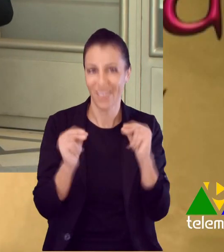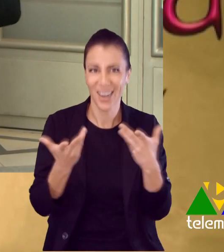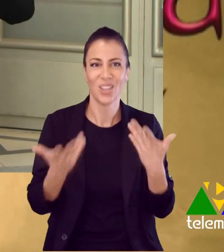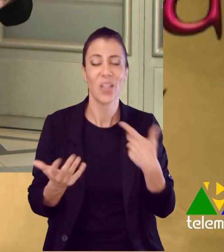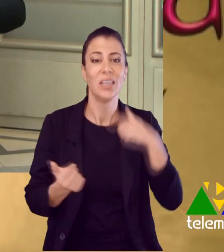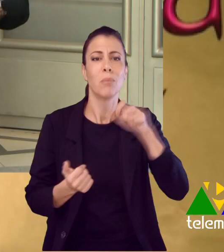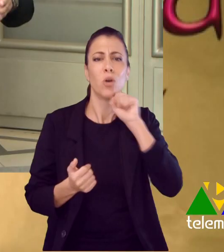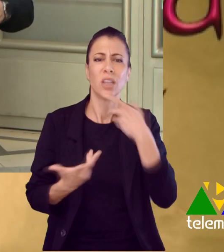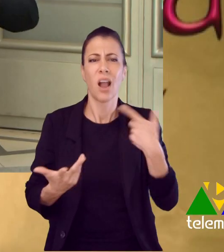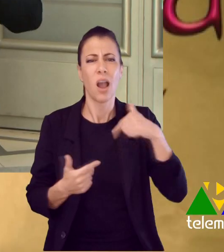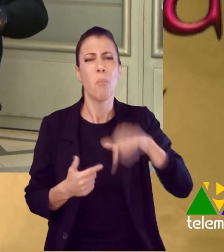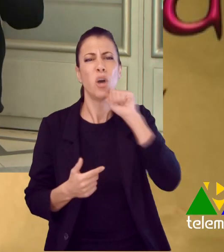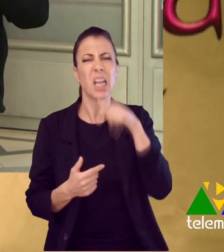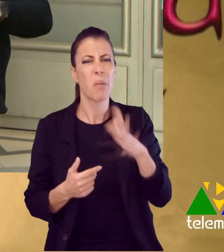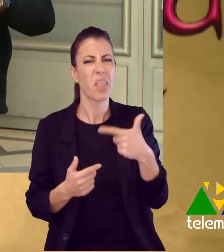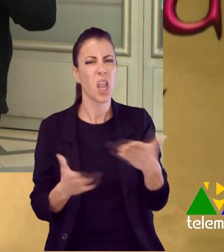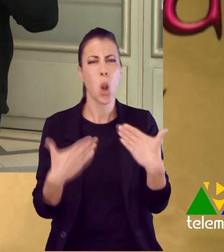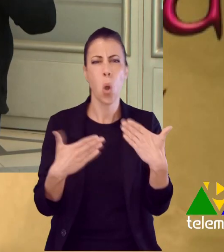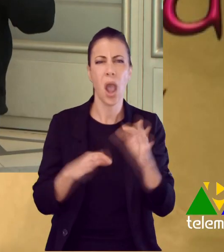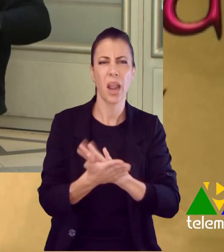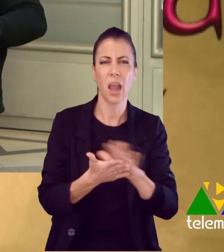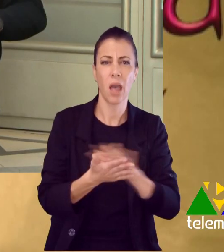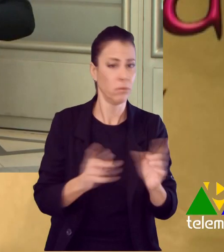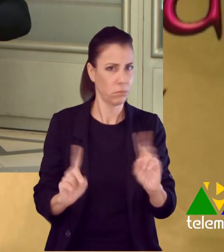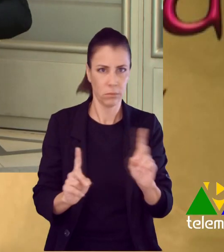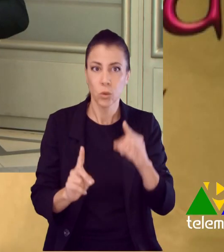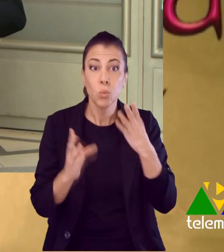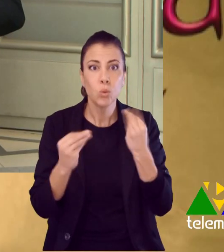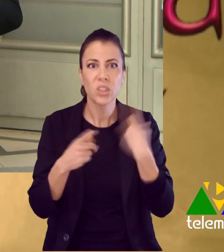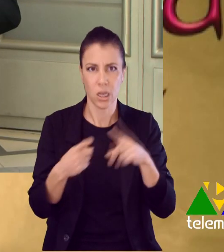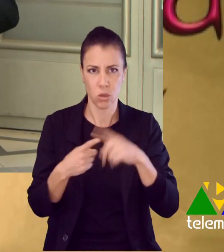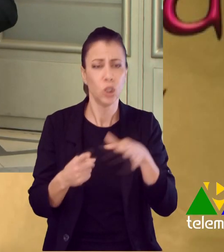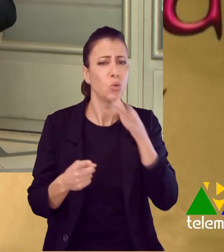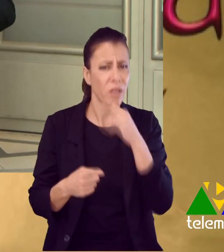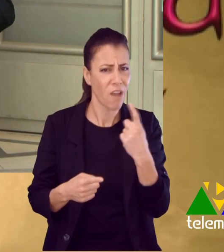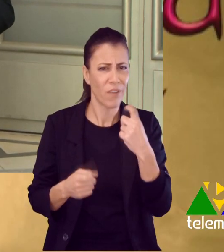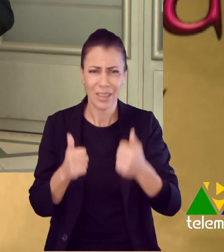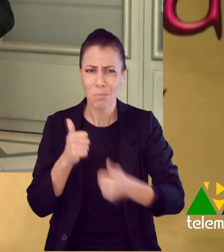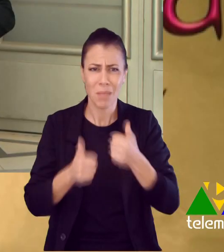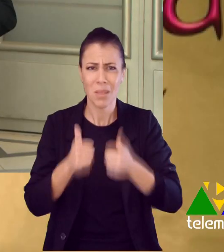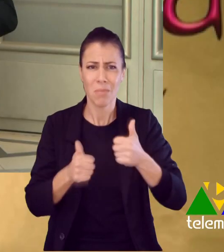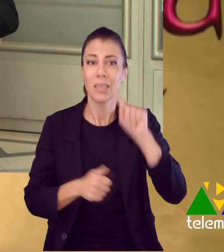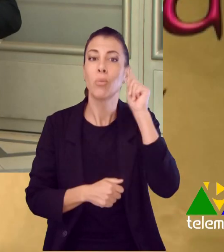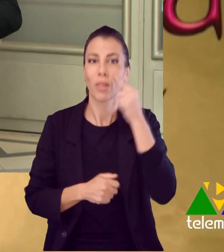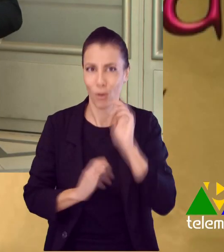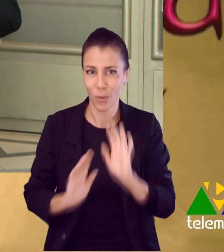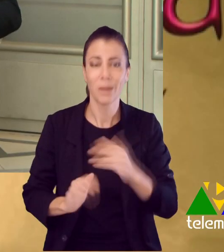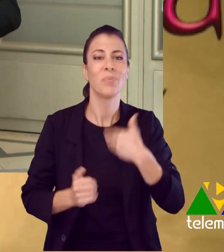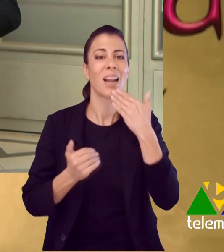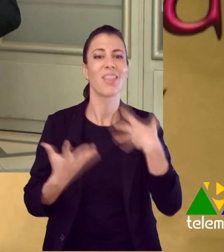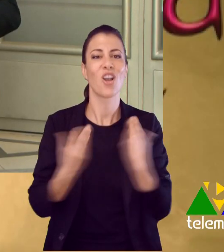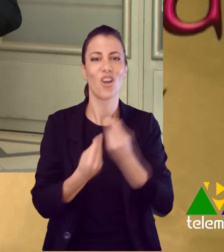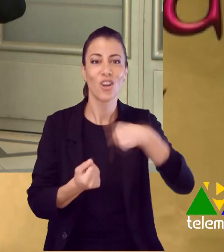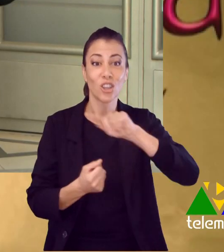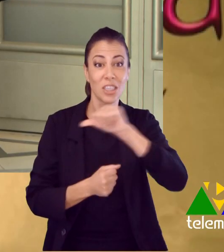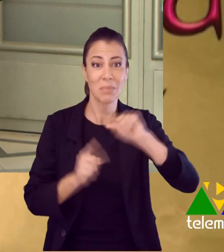los motrileños, bueno, en Motril no hay nada, hay muchísimo. Y lo que nos falta y por descubrir. Lo que nos falta. Gracias por estar con